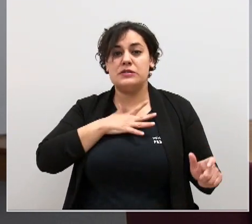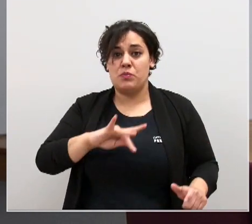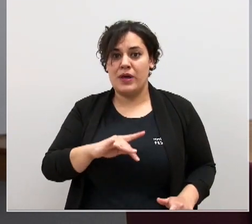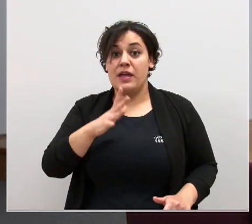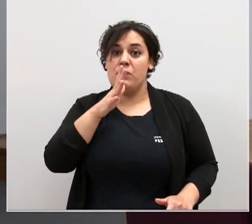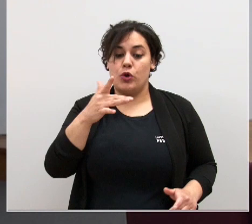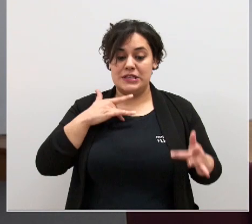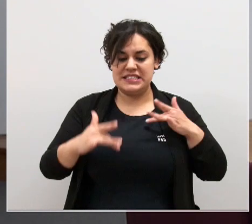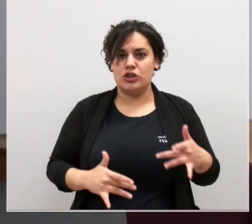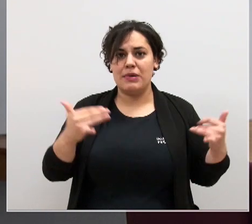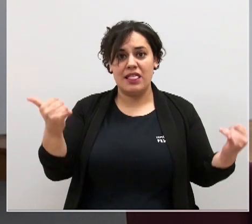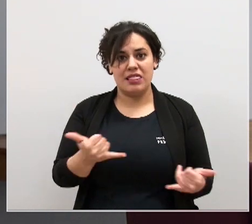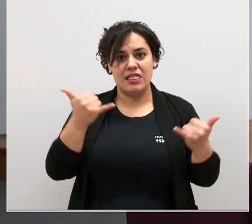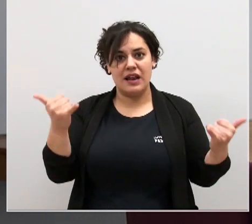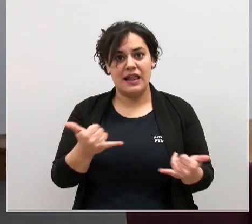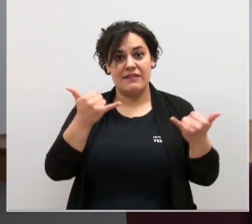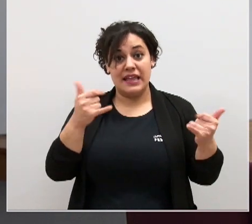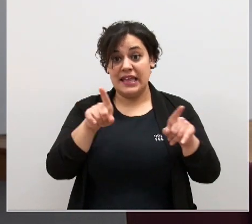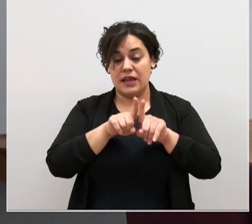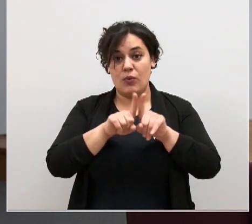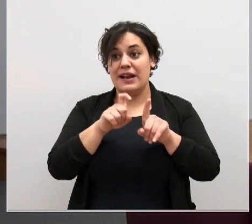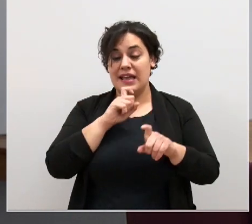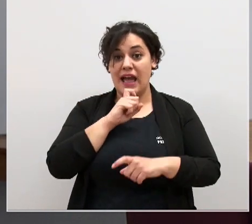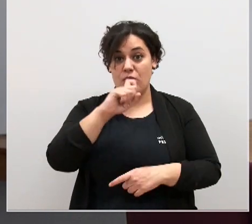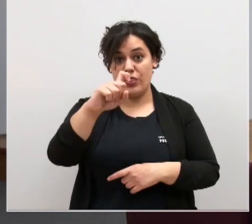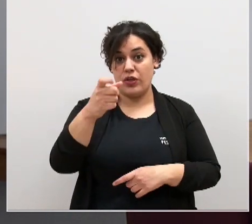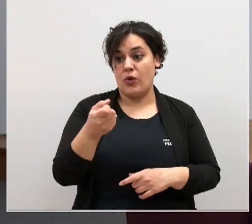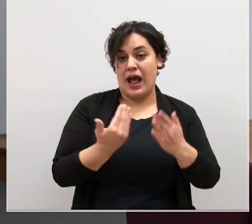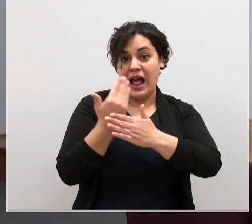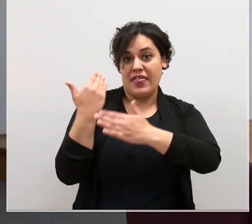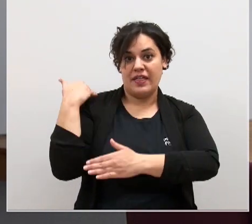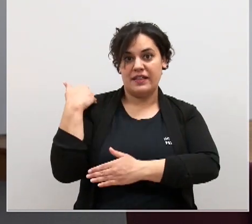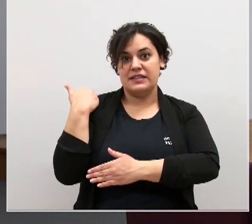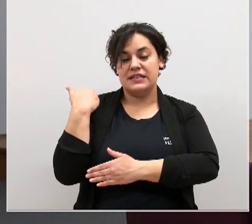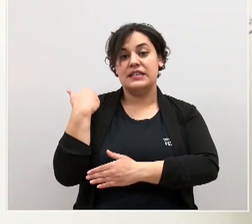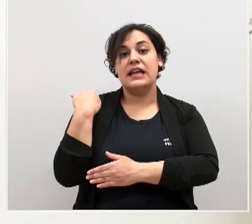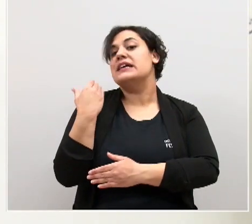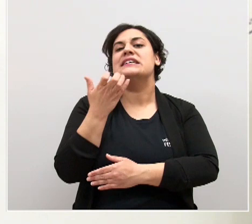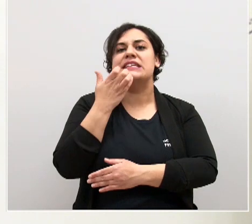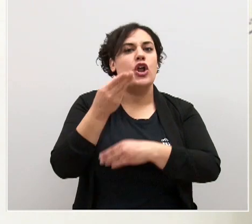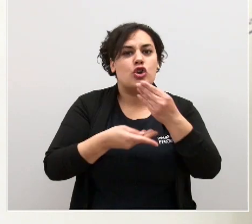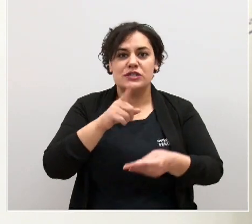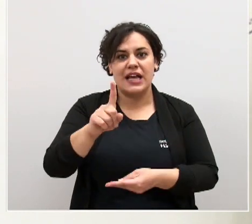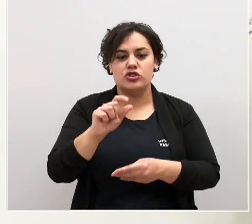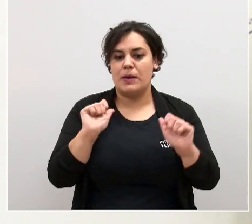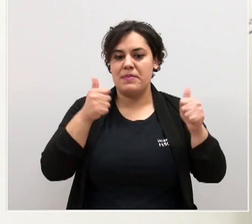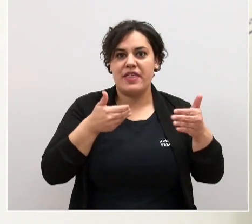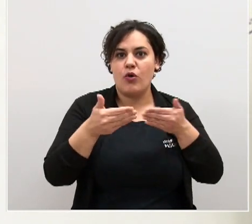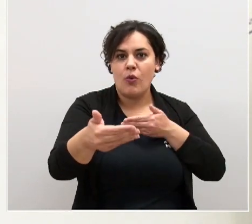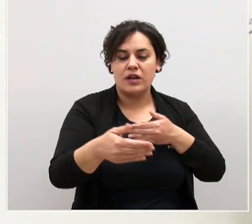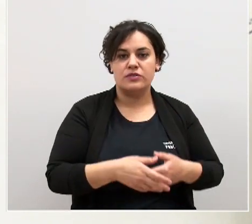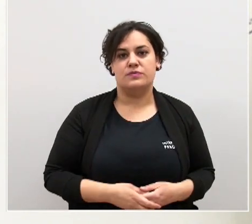sintomatología leve, como anunció hace días. Si no es así, ¿cuándo empezarán a realizarse? Los test de inmunidad